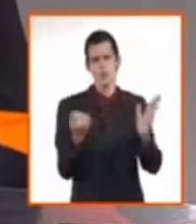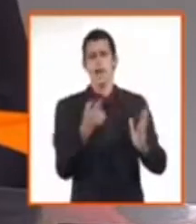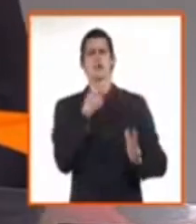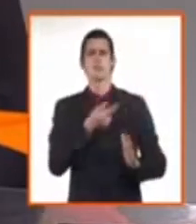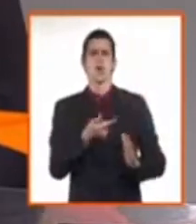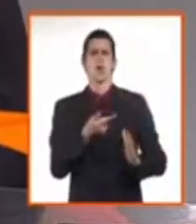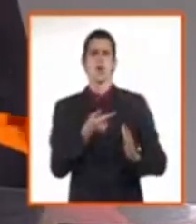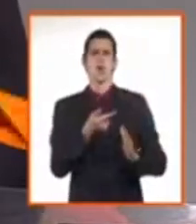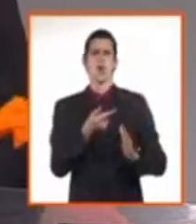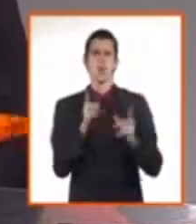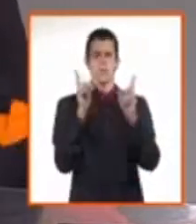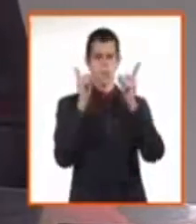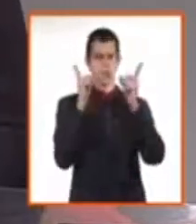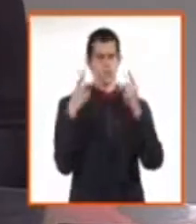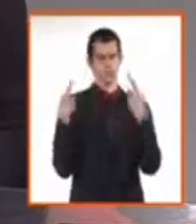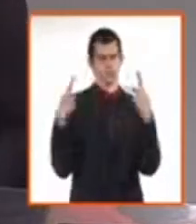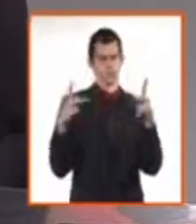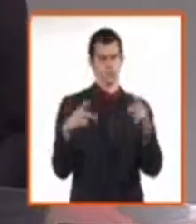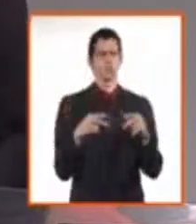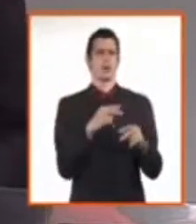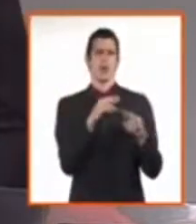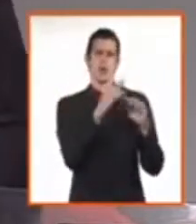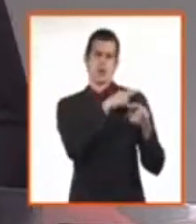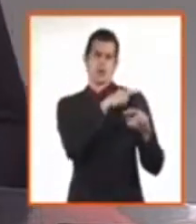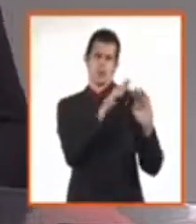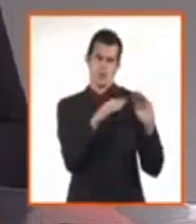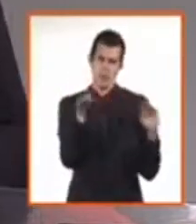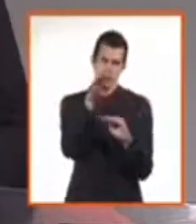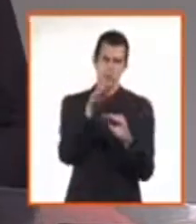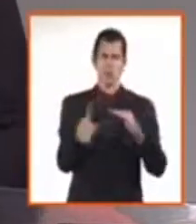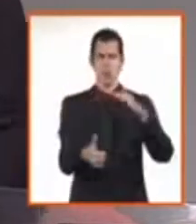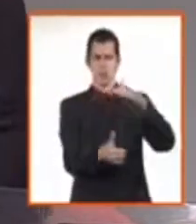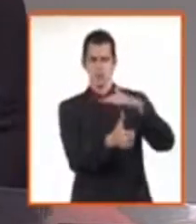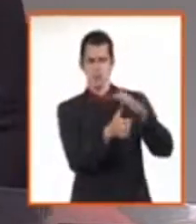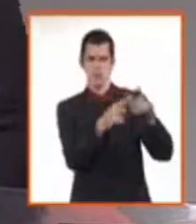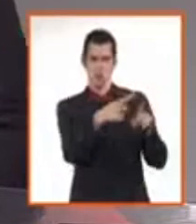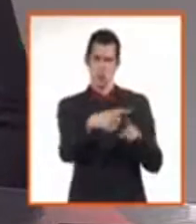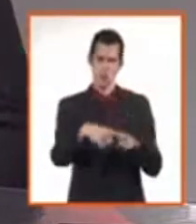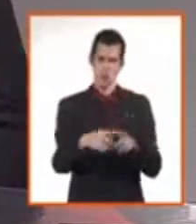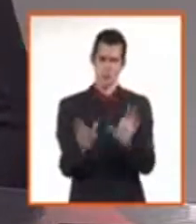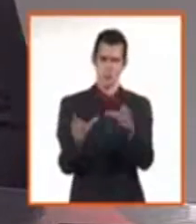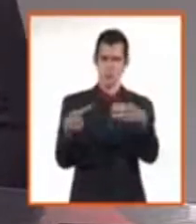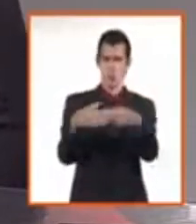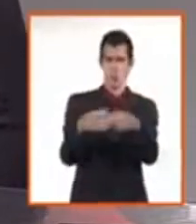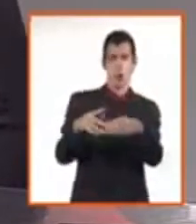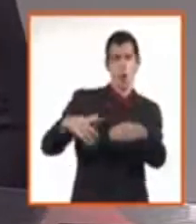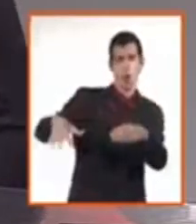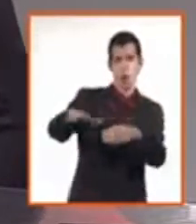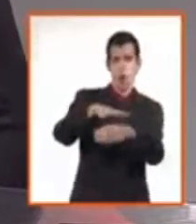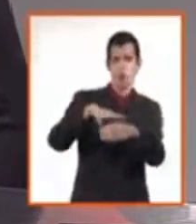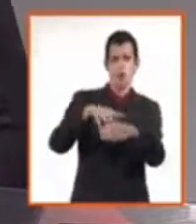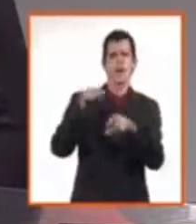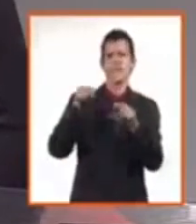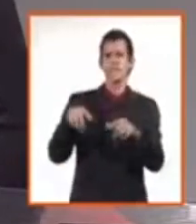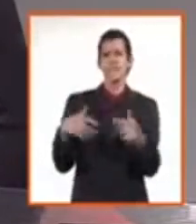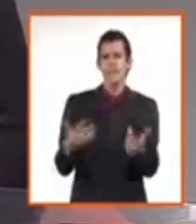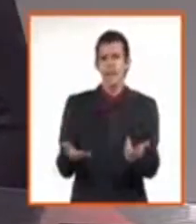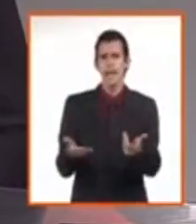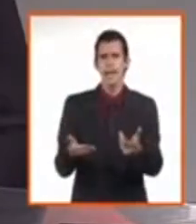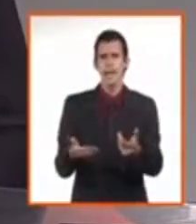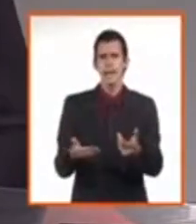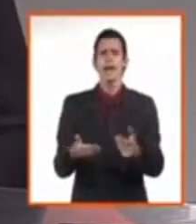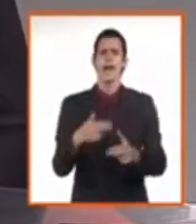sociedad de la sociedad civil o de la supuesta sociedad civil cumbre de los pueblos yo creo que el panorama más triste en